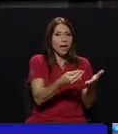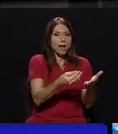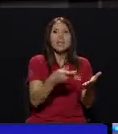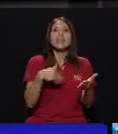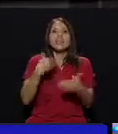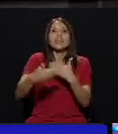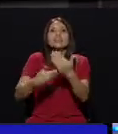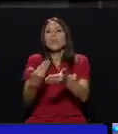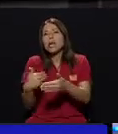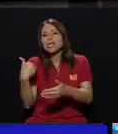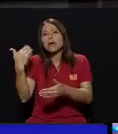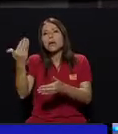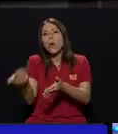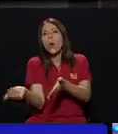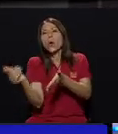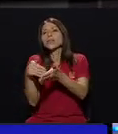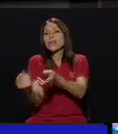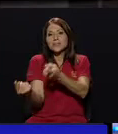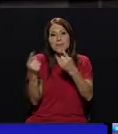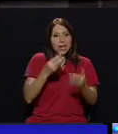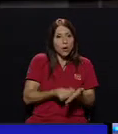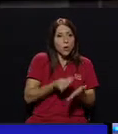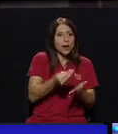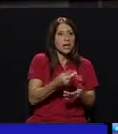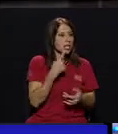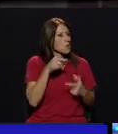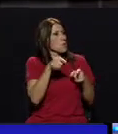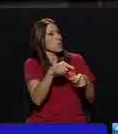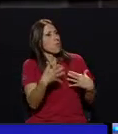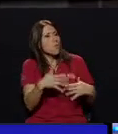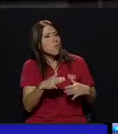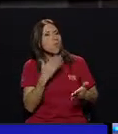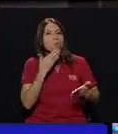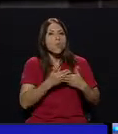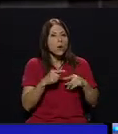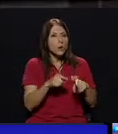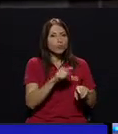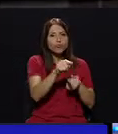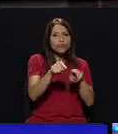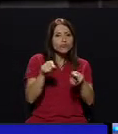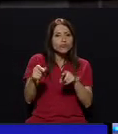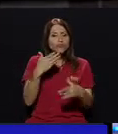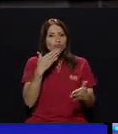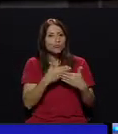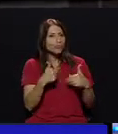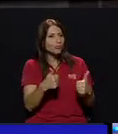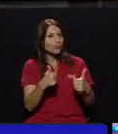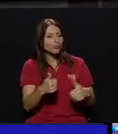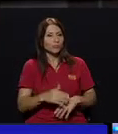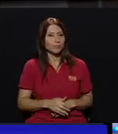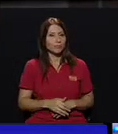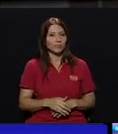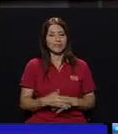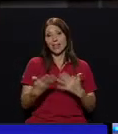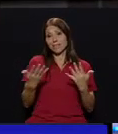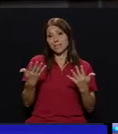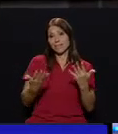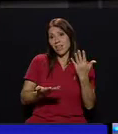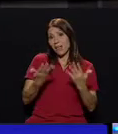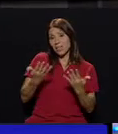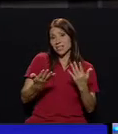Y qué bueno es esto y qué bueno es lo otro. Ahí también yo quería resaltar un poquito el tema de que tal vez